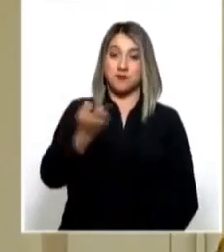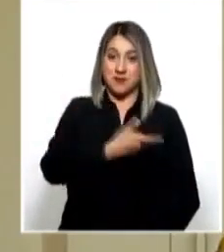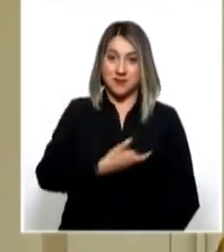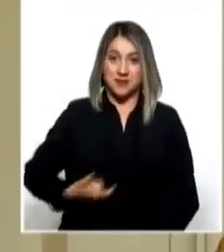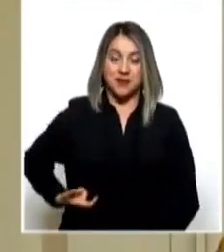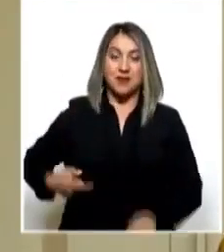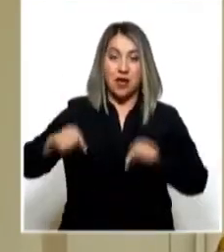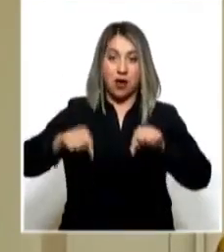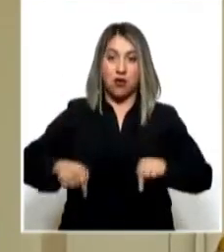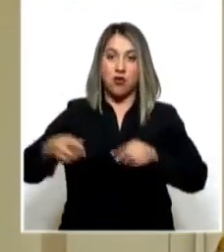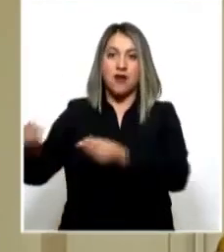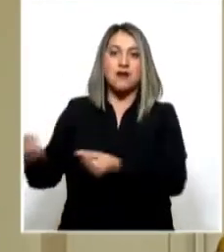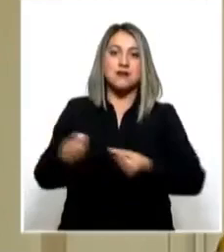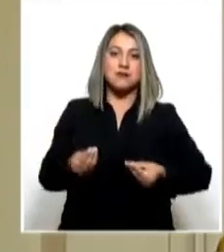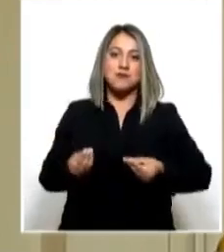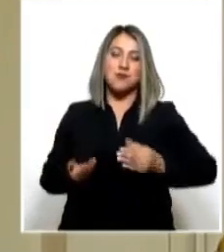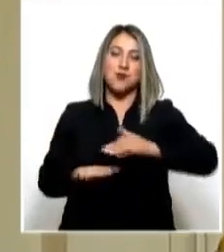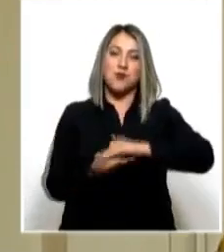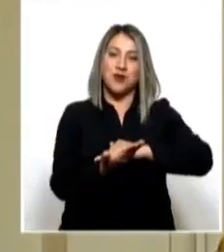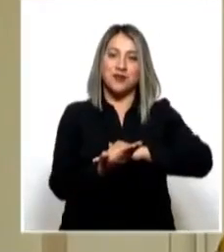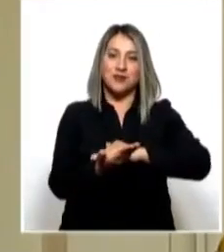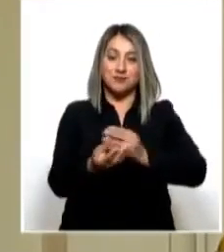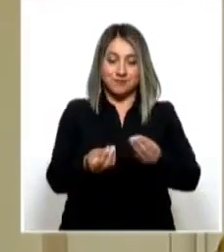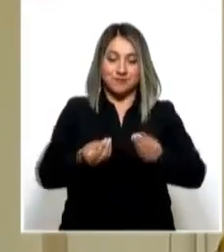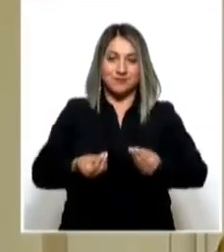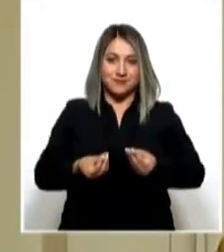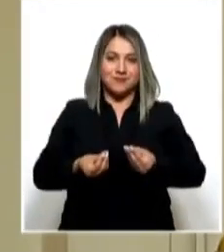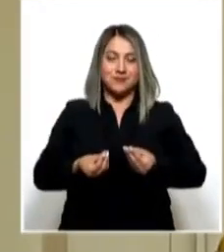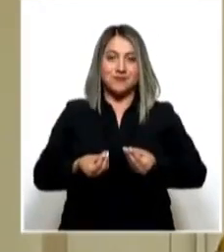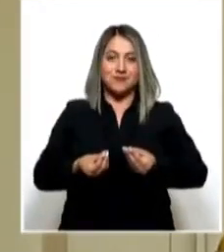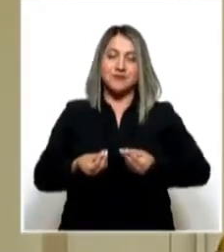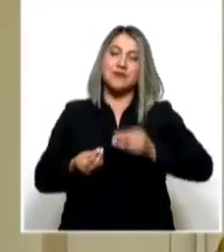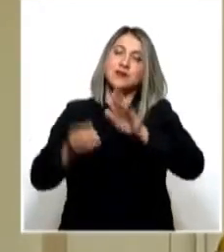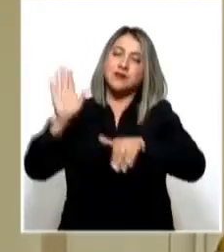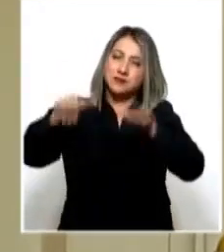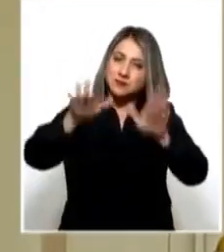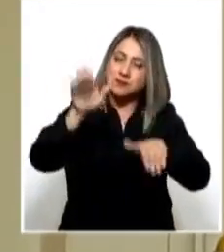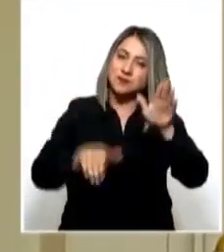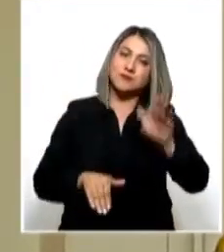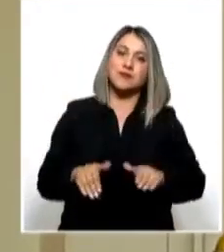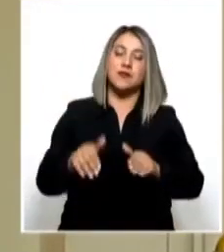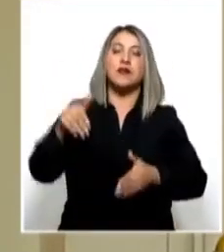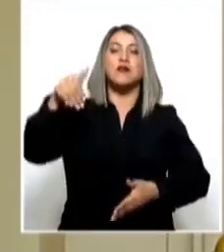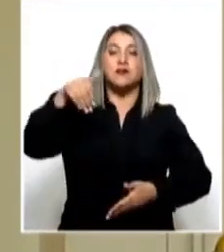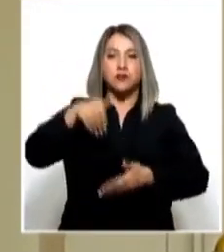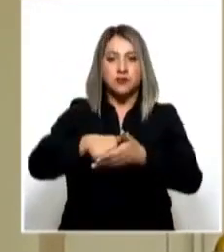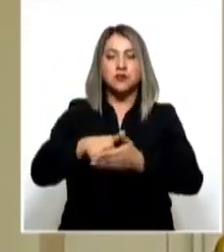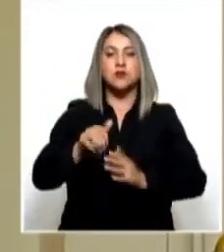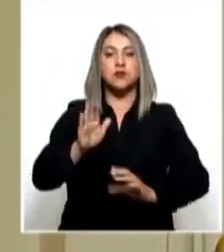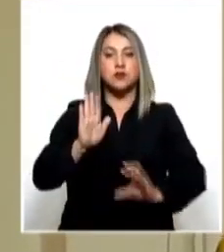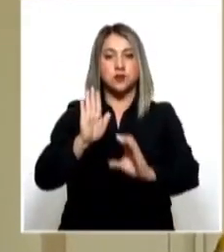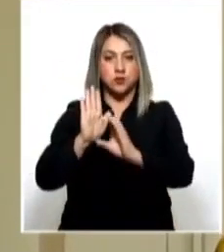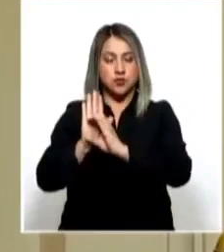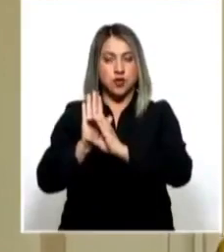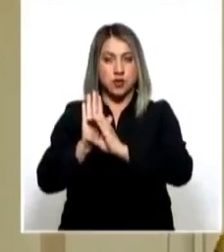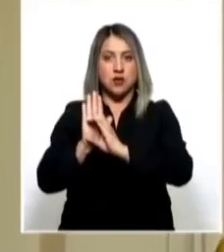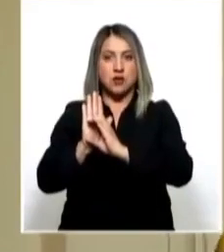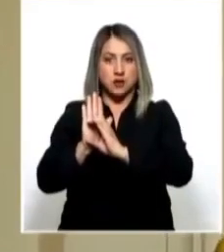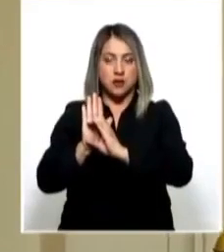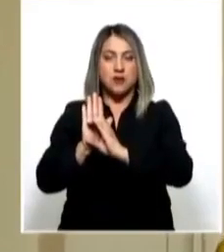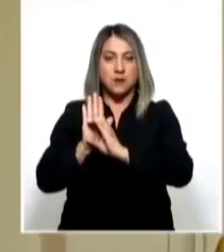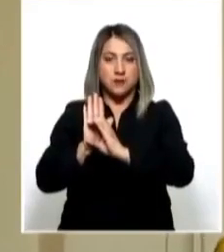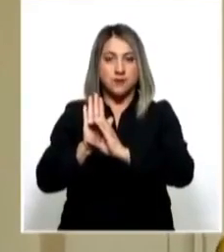al recibir esta propuesta, convocar a un referéndum constitucional. A eso he